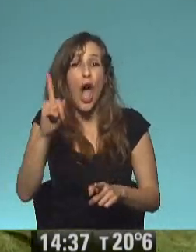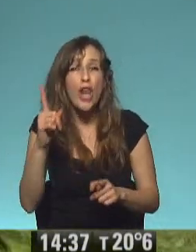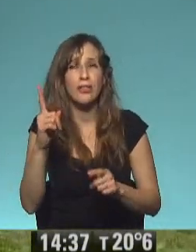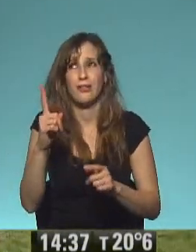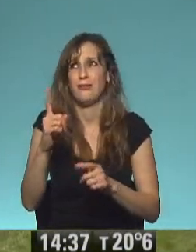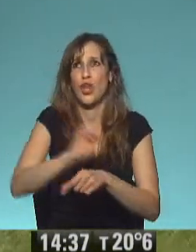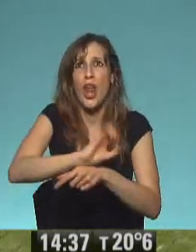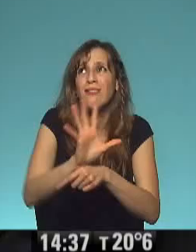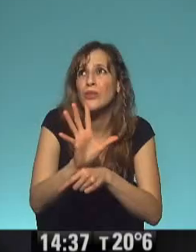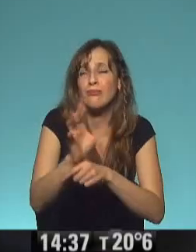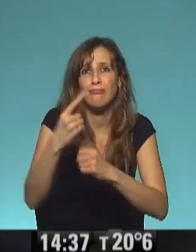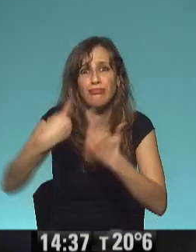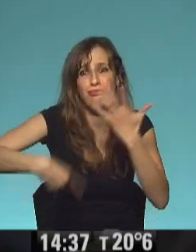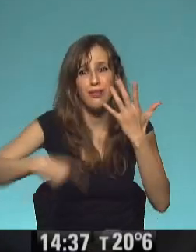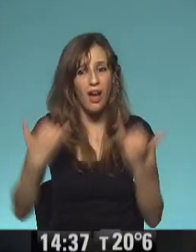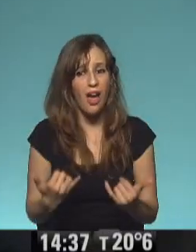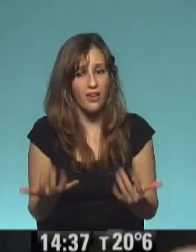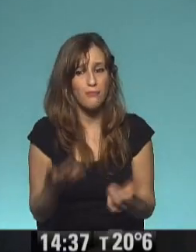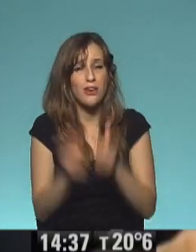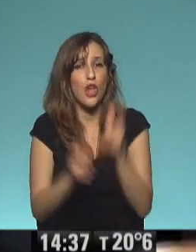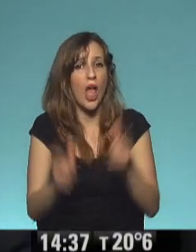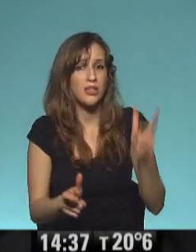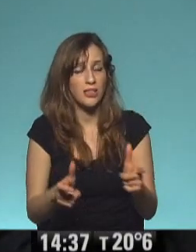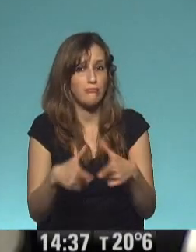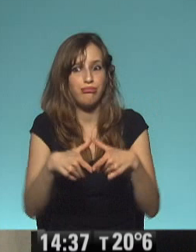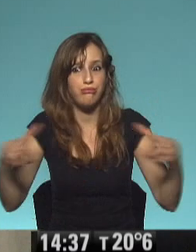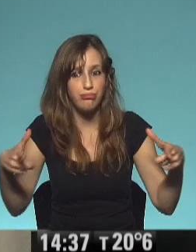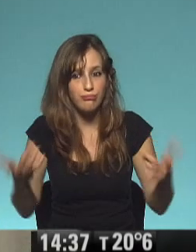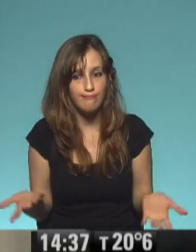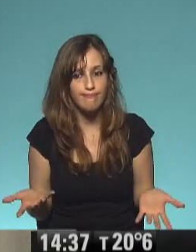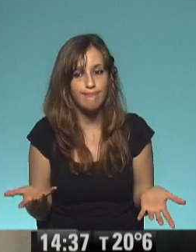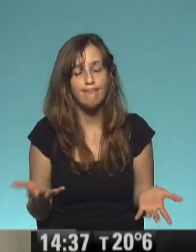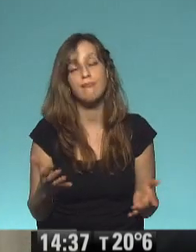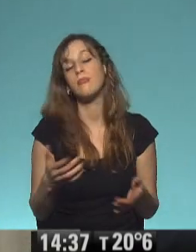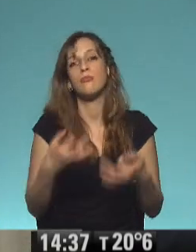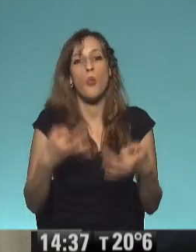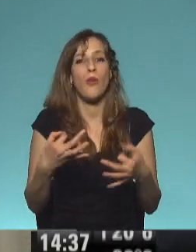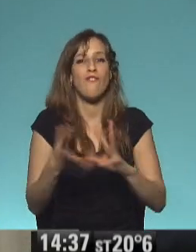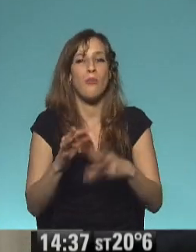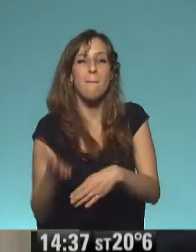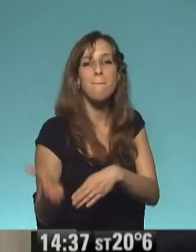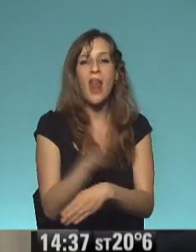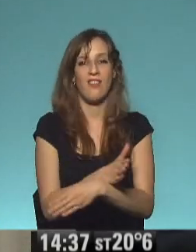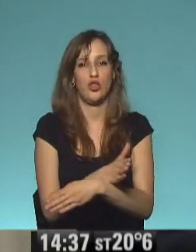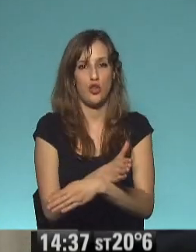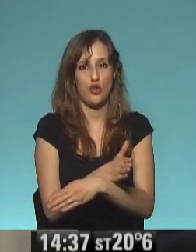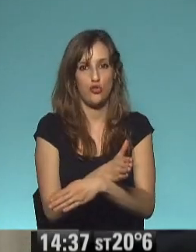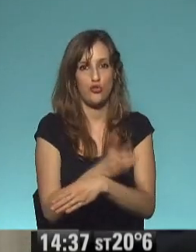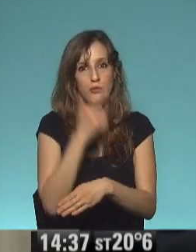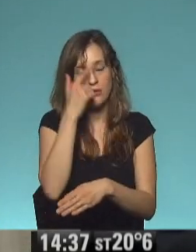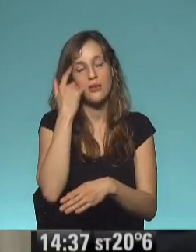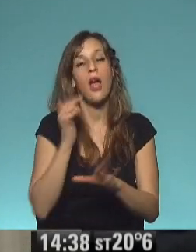es lo mismo, el sur y el oeste, todo tiene coronavirus. Entonces, que tenga ese